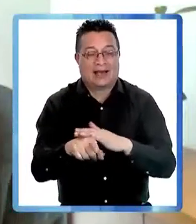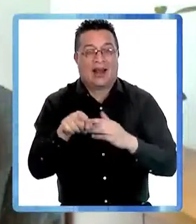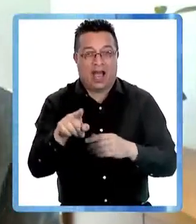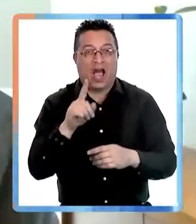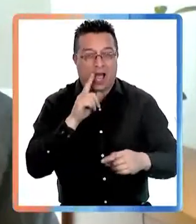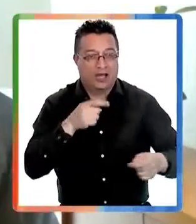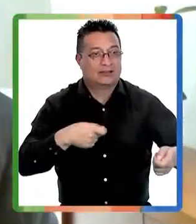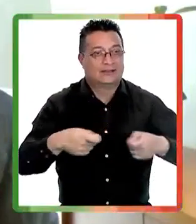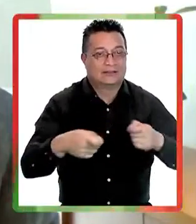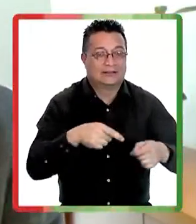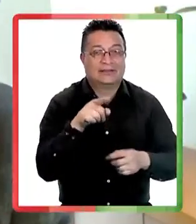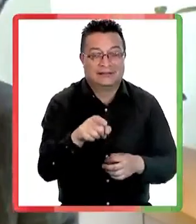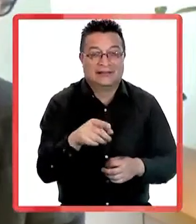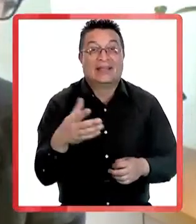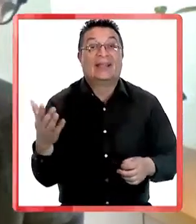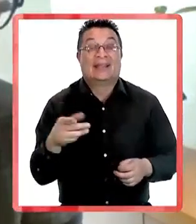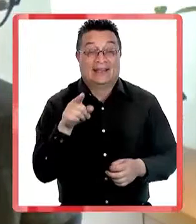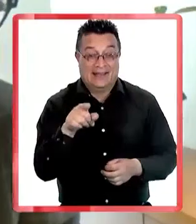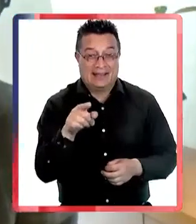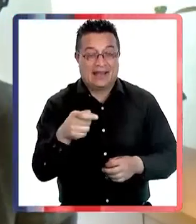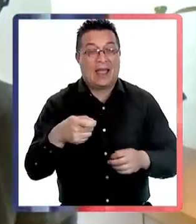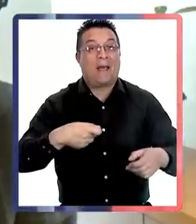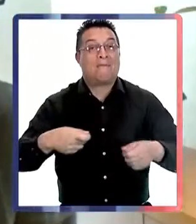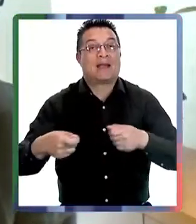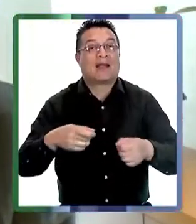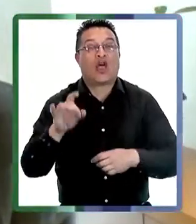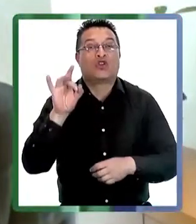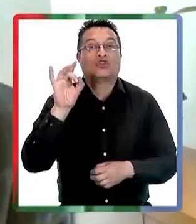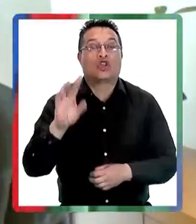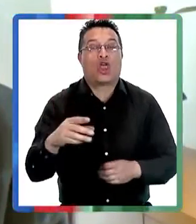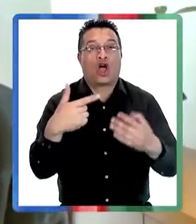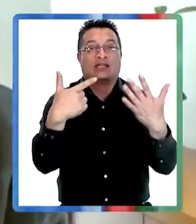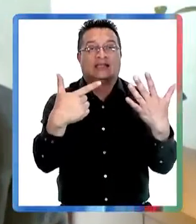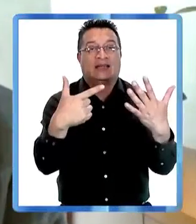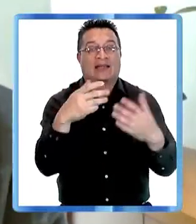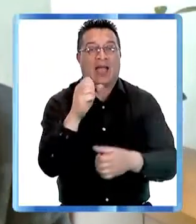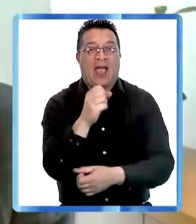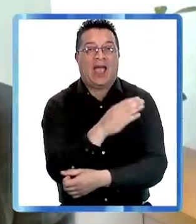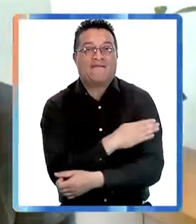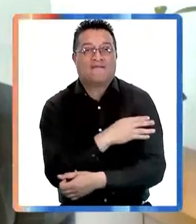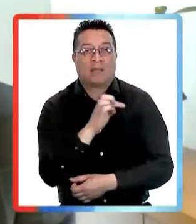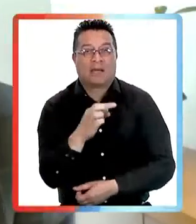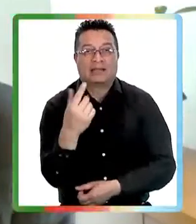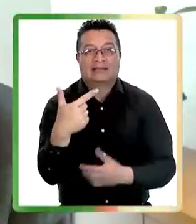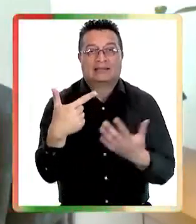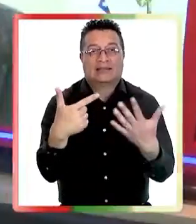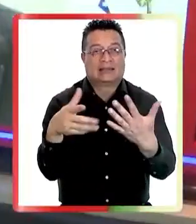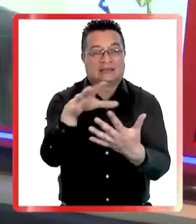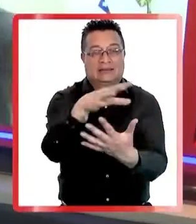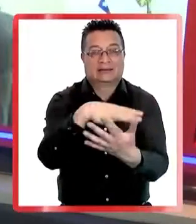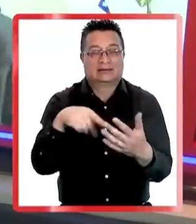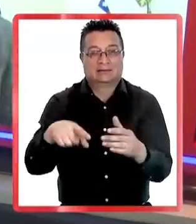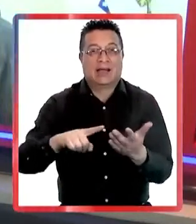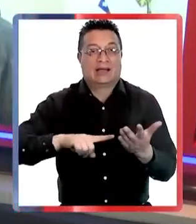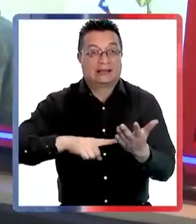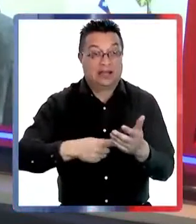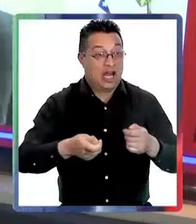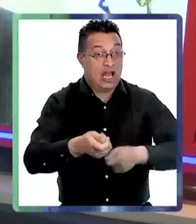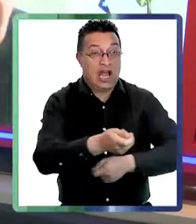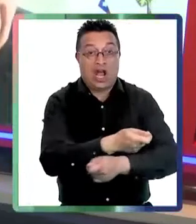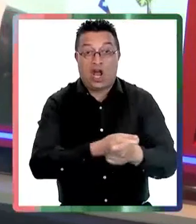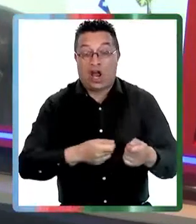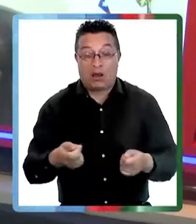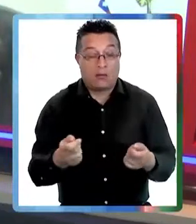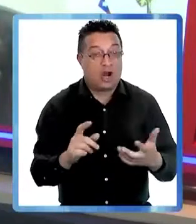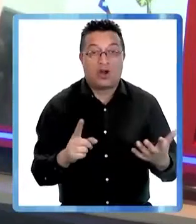en este mercado, que hace que este sea un mercado de solo 7 AFPs. Es un mercado que en la terminología económica